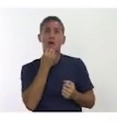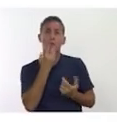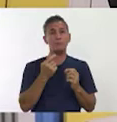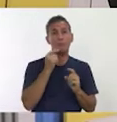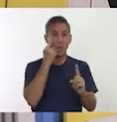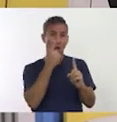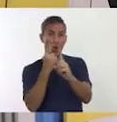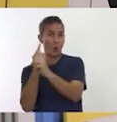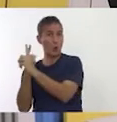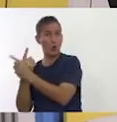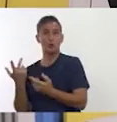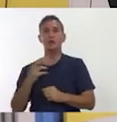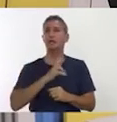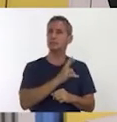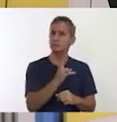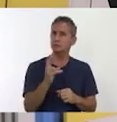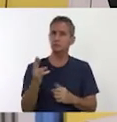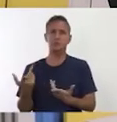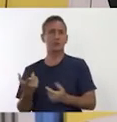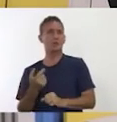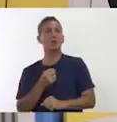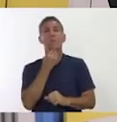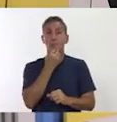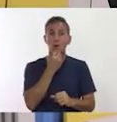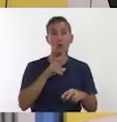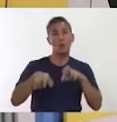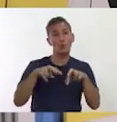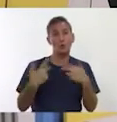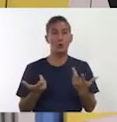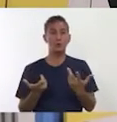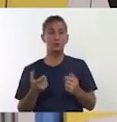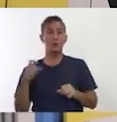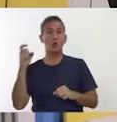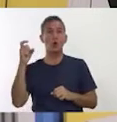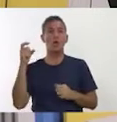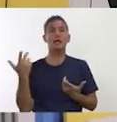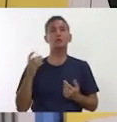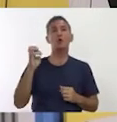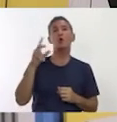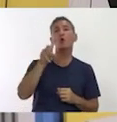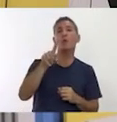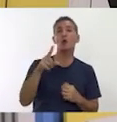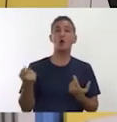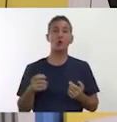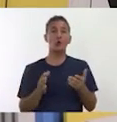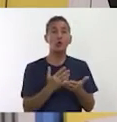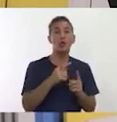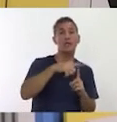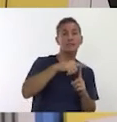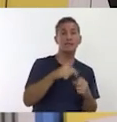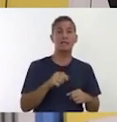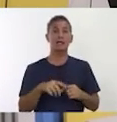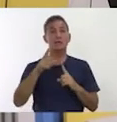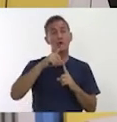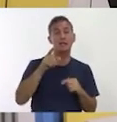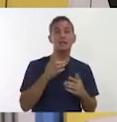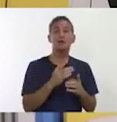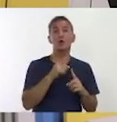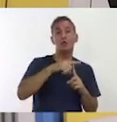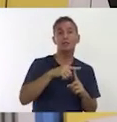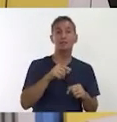dar diferentes resultados. Vamos a poderlo buscar en el capítulo número 1 del libro de texto de